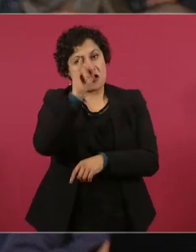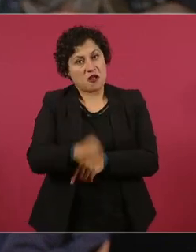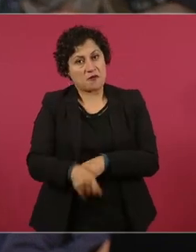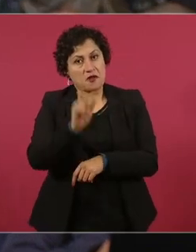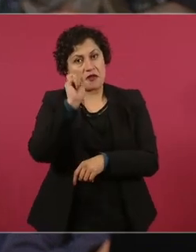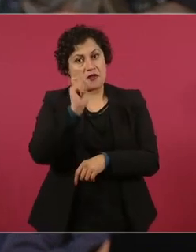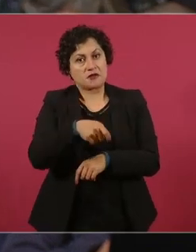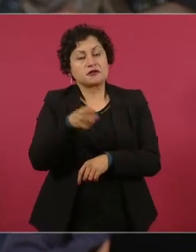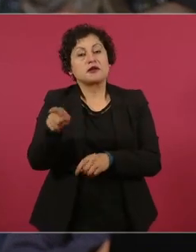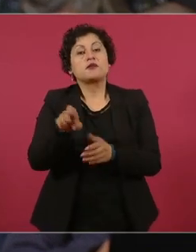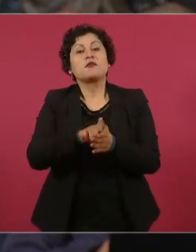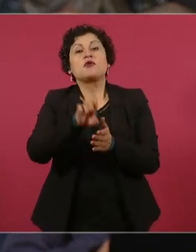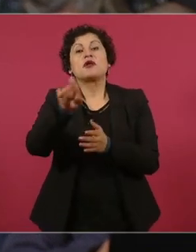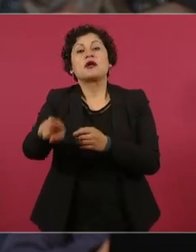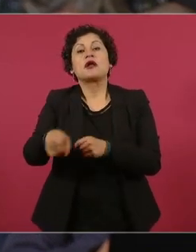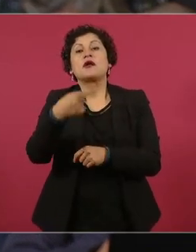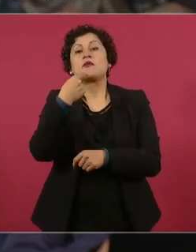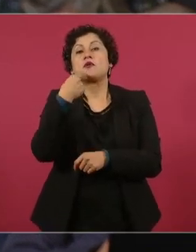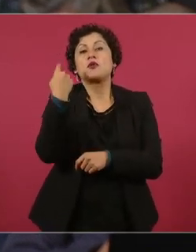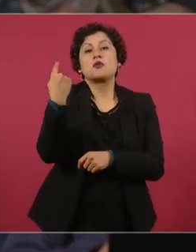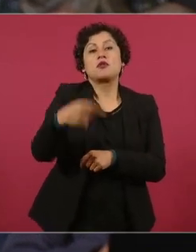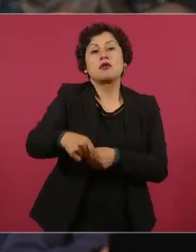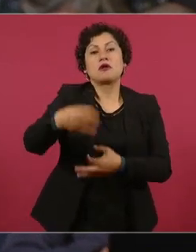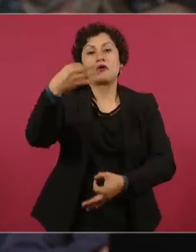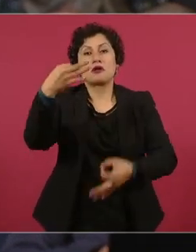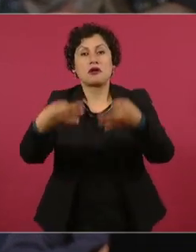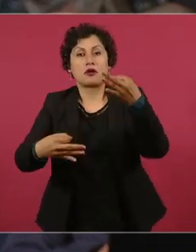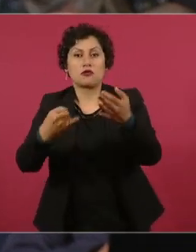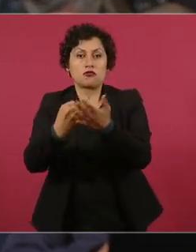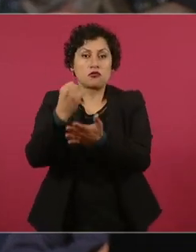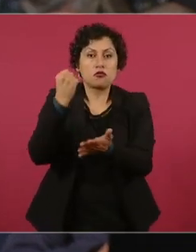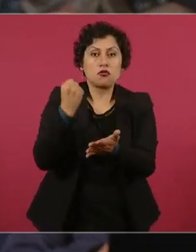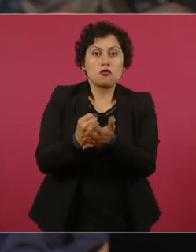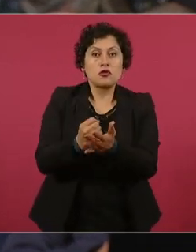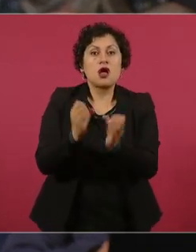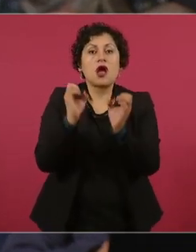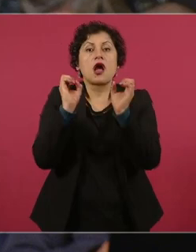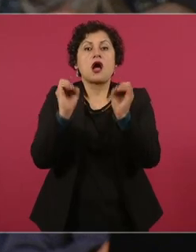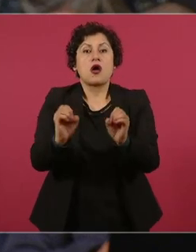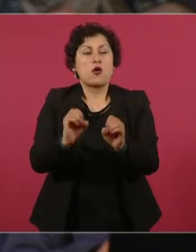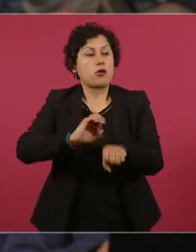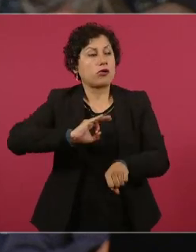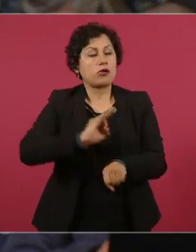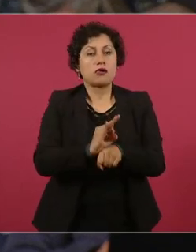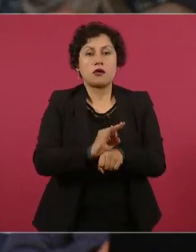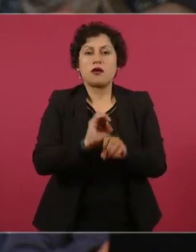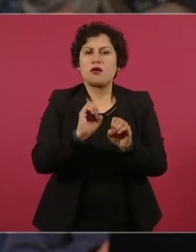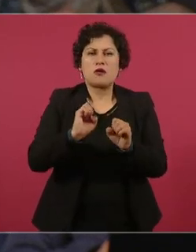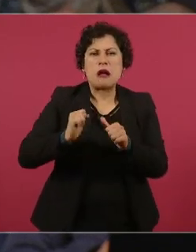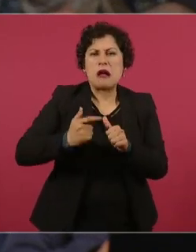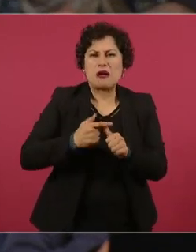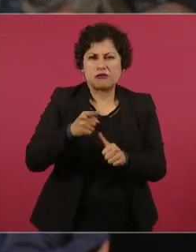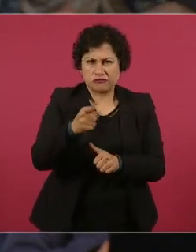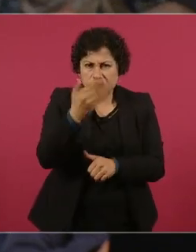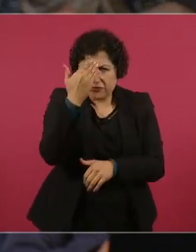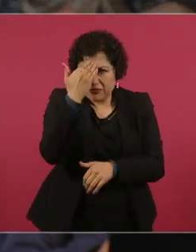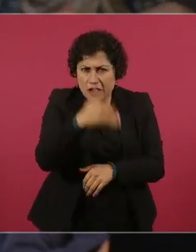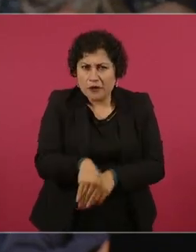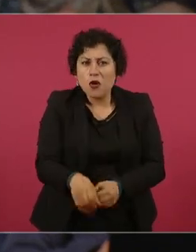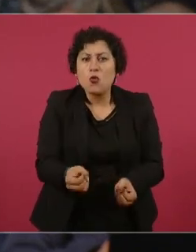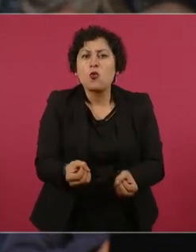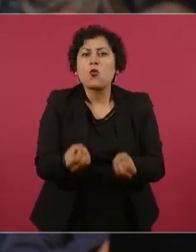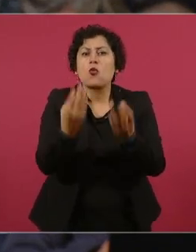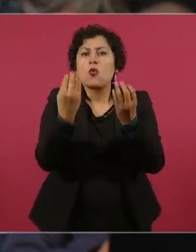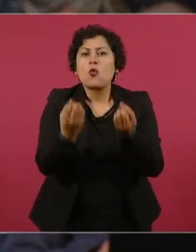recurso. No sé si ustedes lleven una contabilidad de cuántos recursos han interpuesto en cada